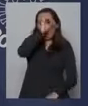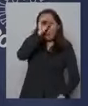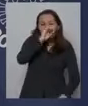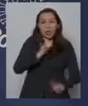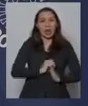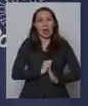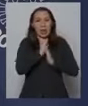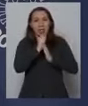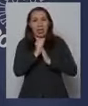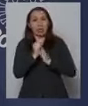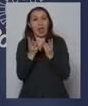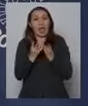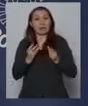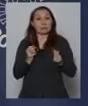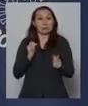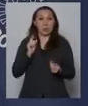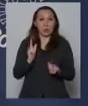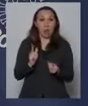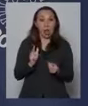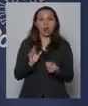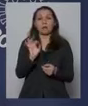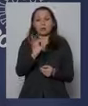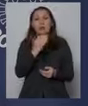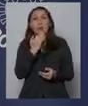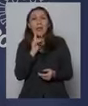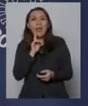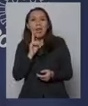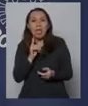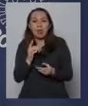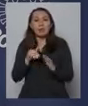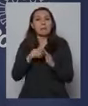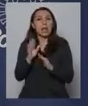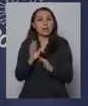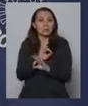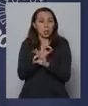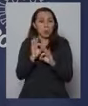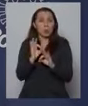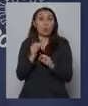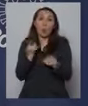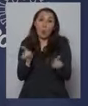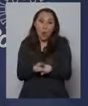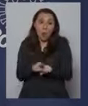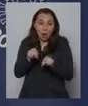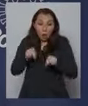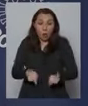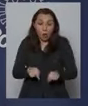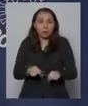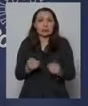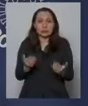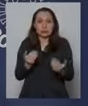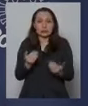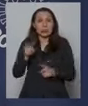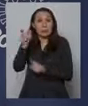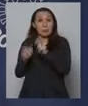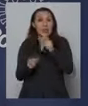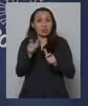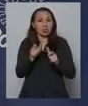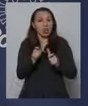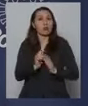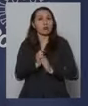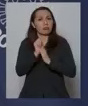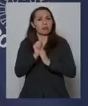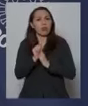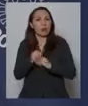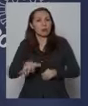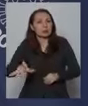a los líderes espirituales, que son hoy día más que nunca, porque hoy día más que nunca son ellas personas que